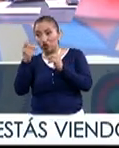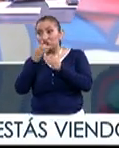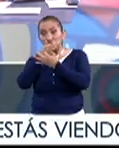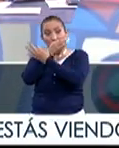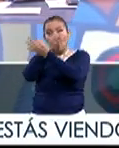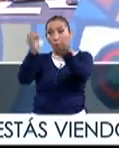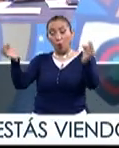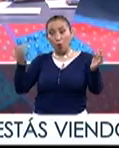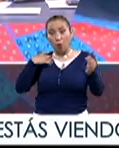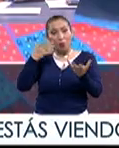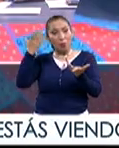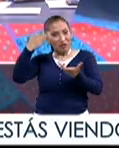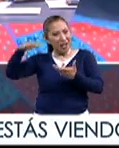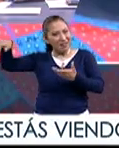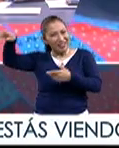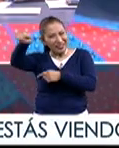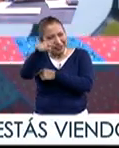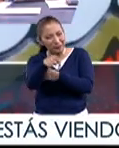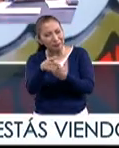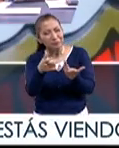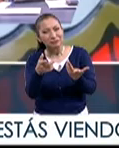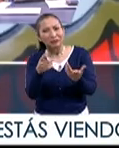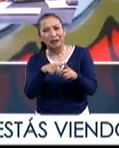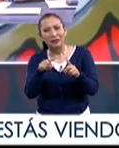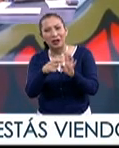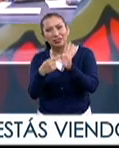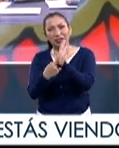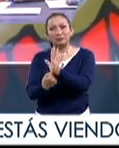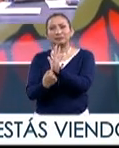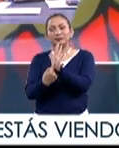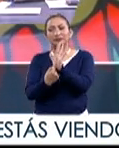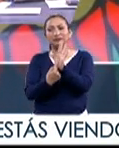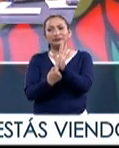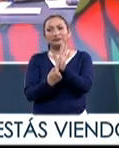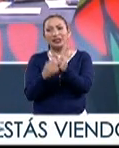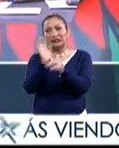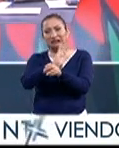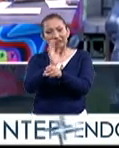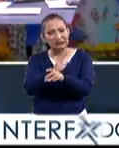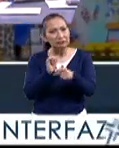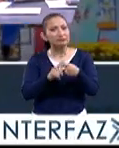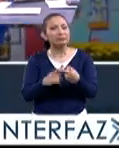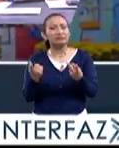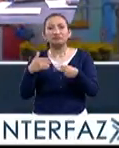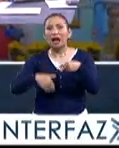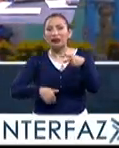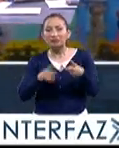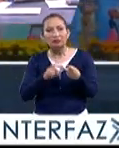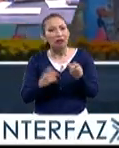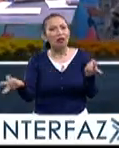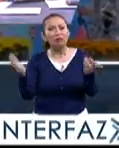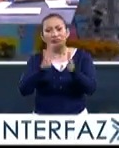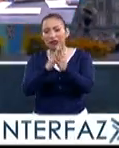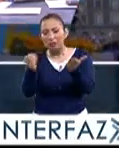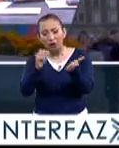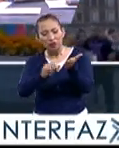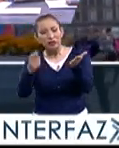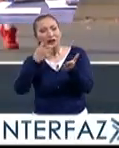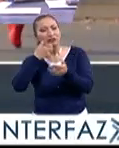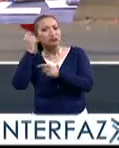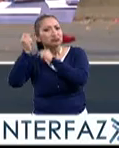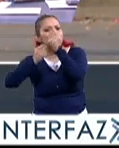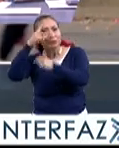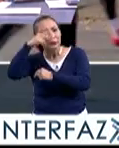ha pues llevado a muchos aspectos, desde el cine, desde el teatro, desde la literatura, nuestras